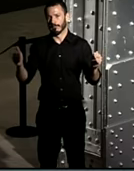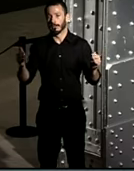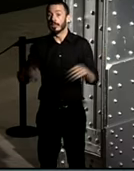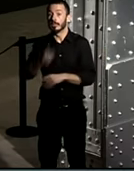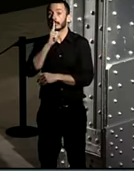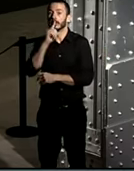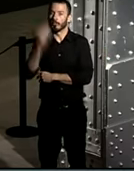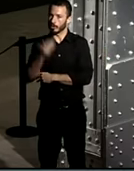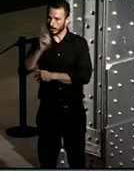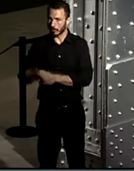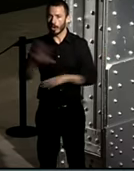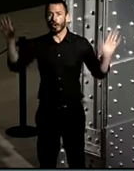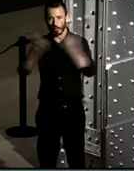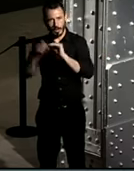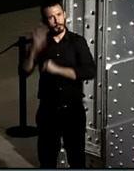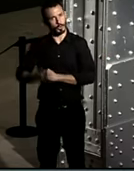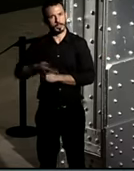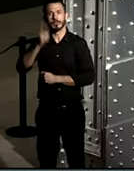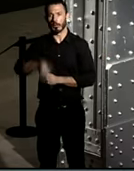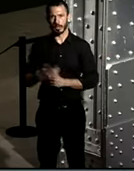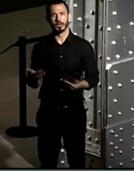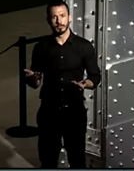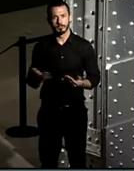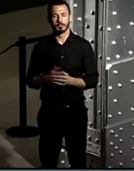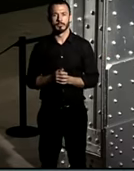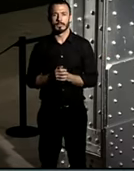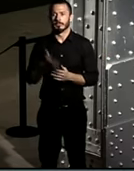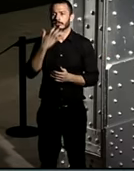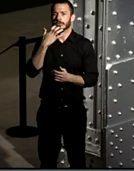silencio es importante, la oscuridad es importante. No es